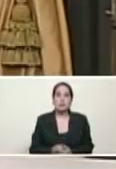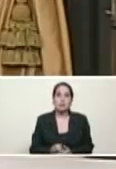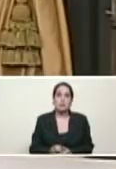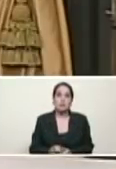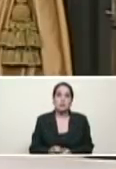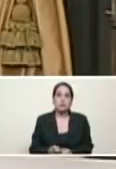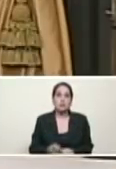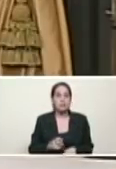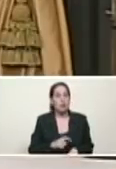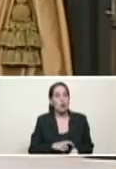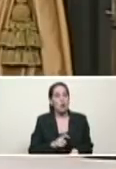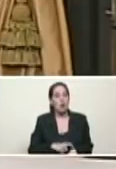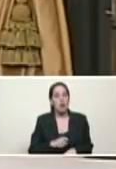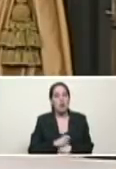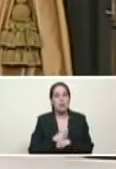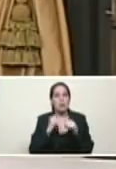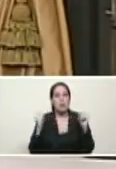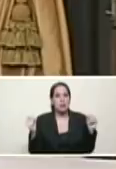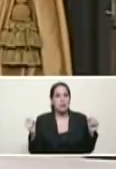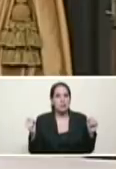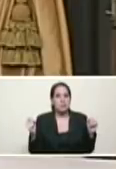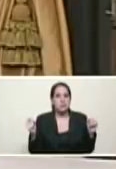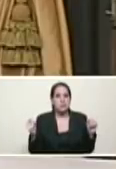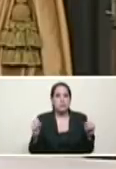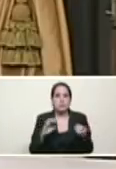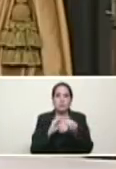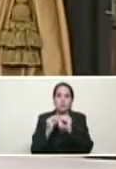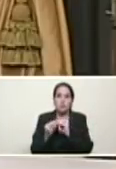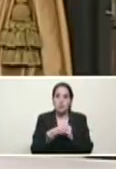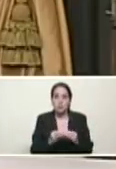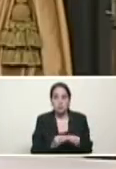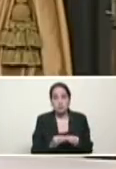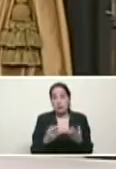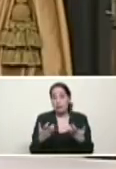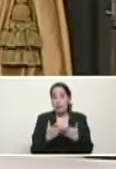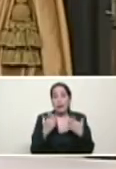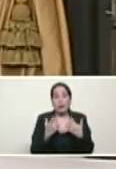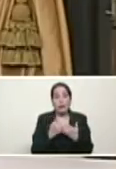En horas de la mañana vamos a reponer. Así es la guerra eléctrica.